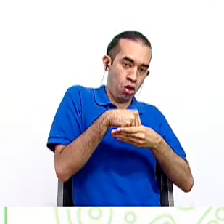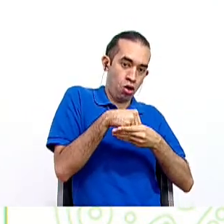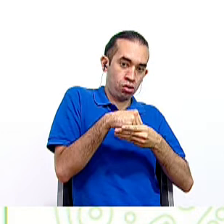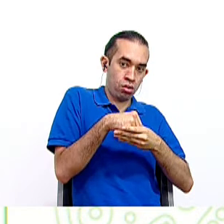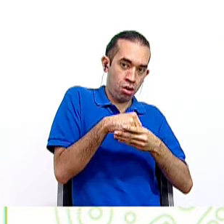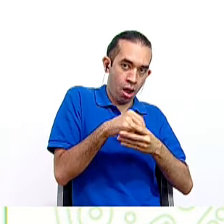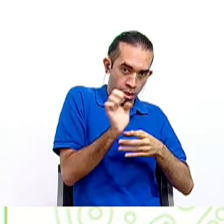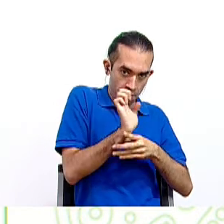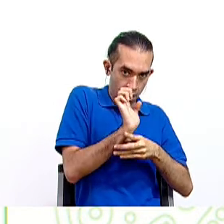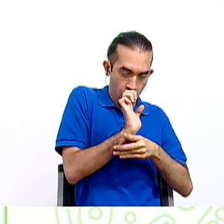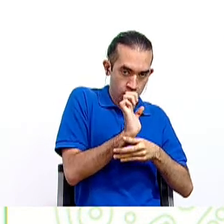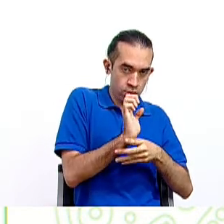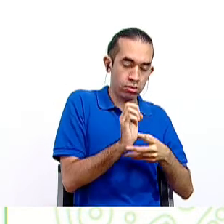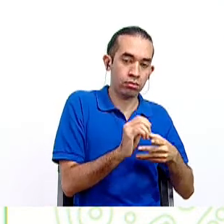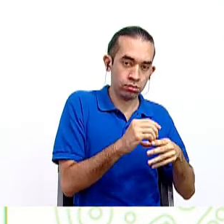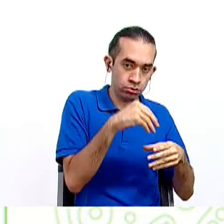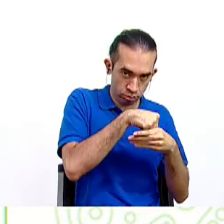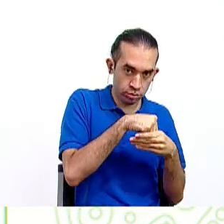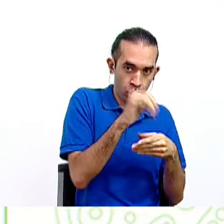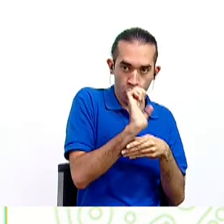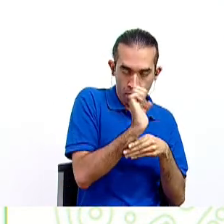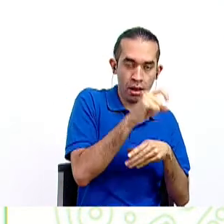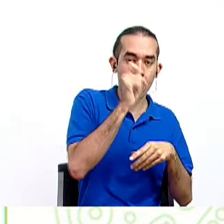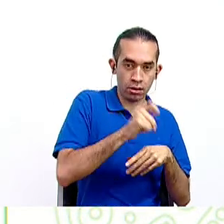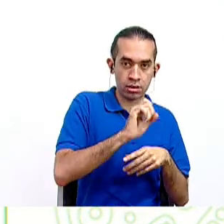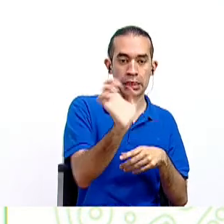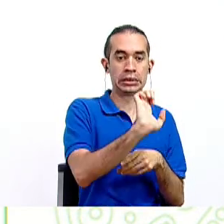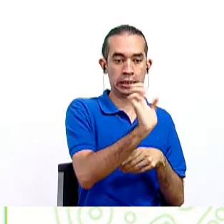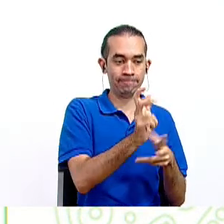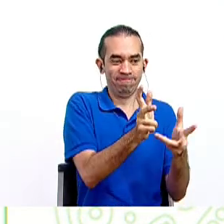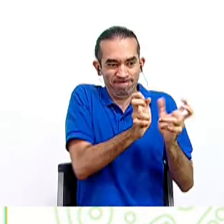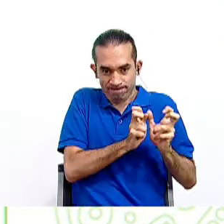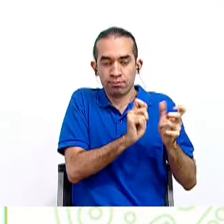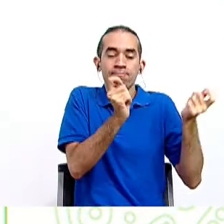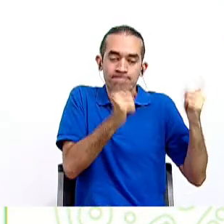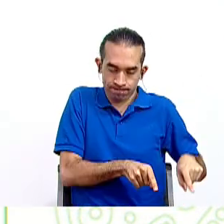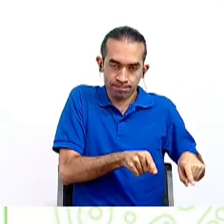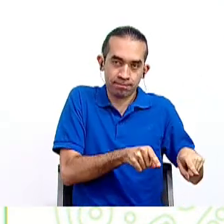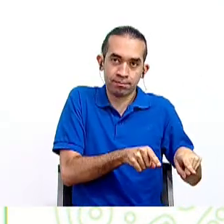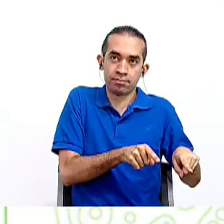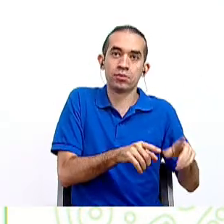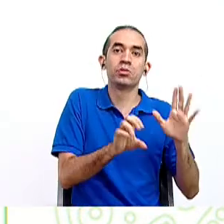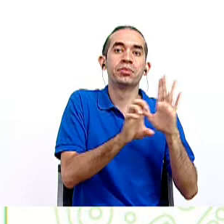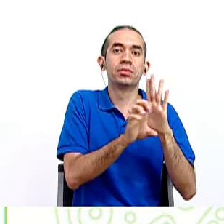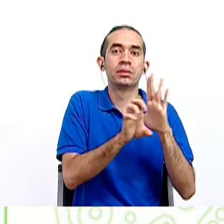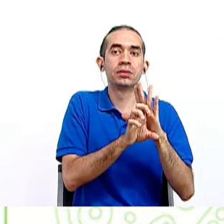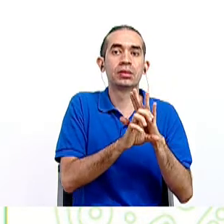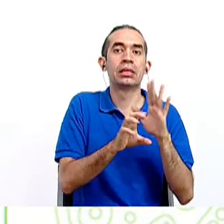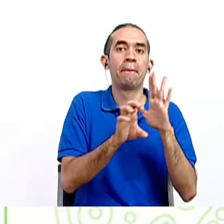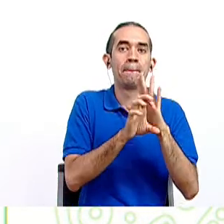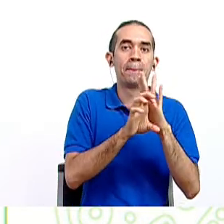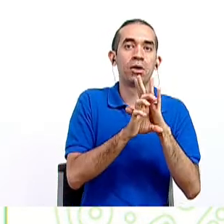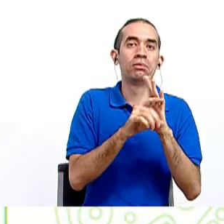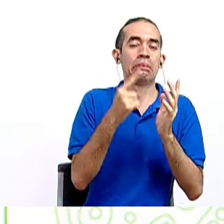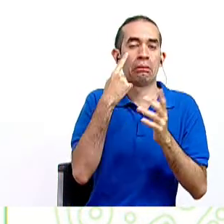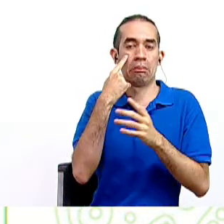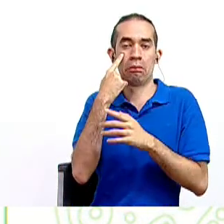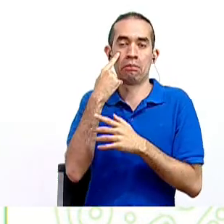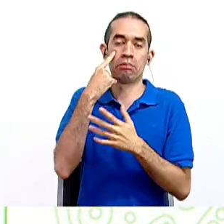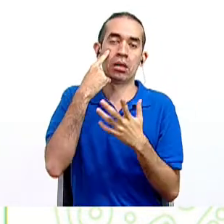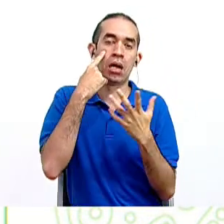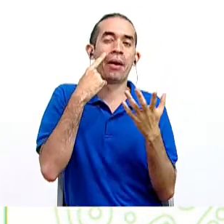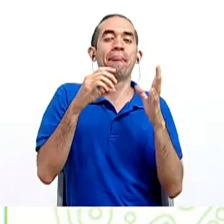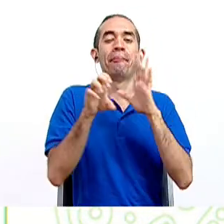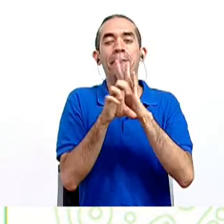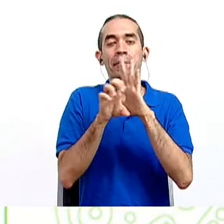Una reacción endotérmica es una reacción que necesita energía para pasar. El ejemplo sería el siguiente. Si